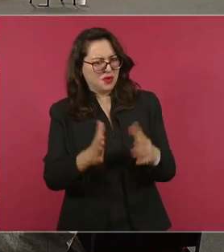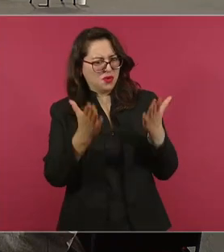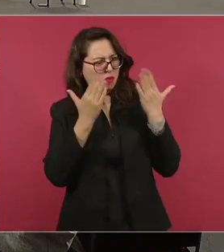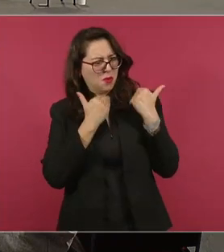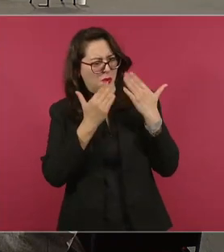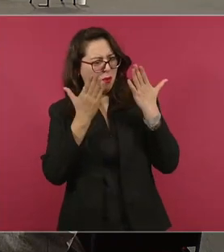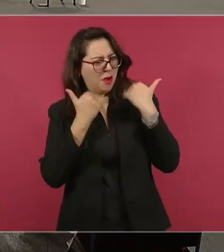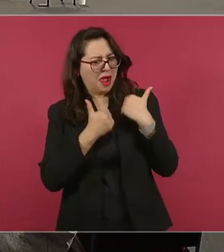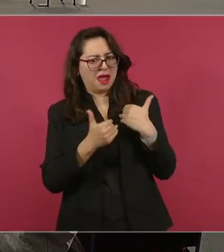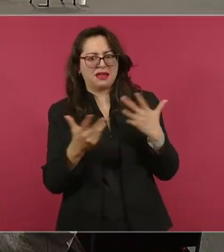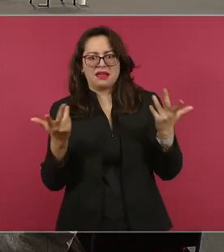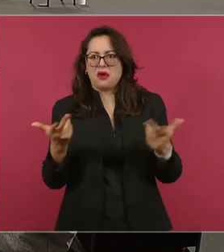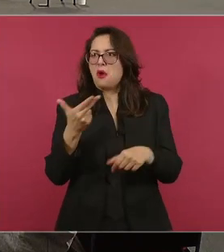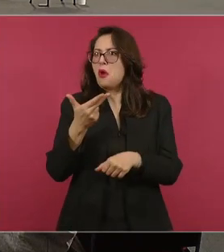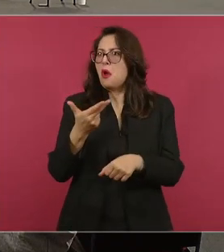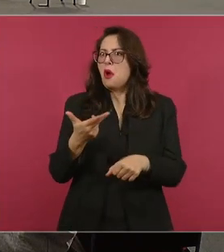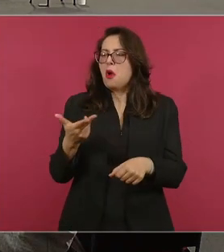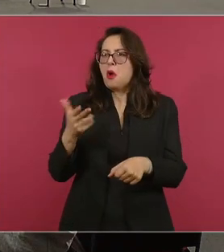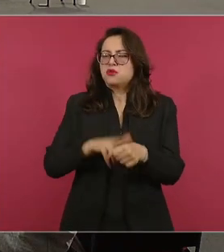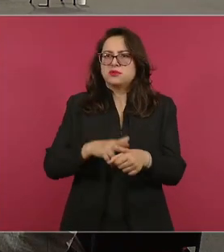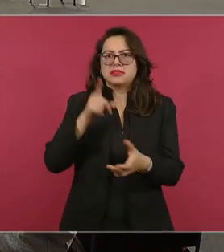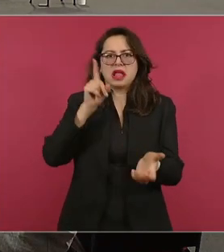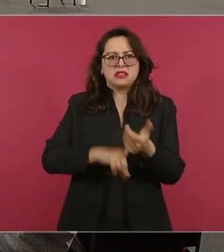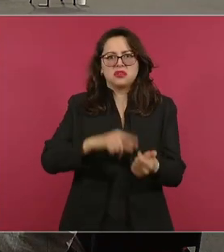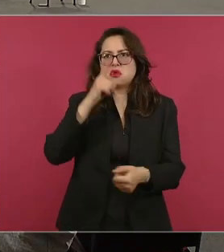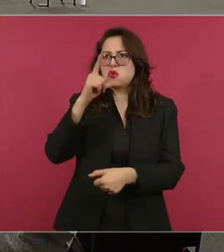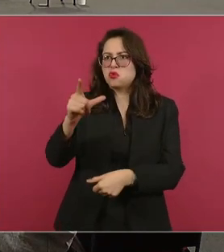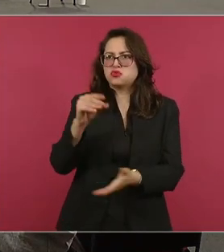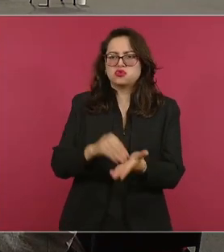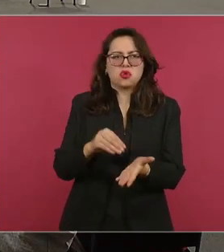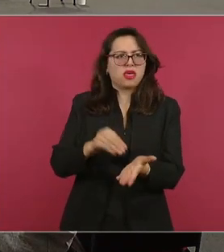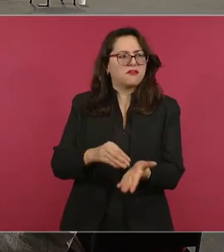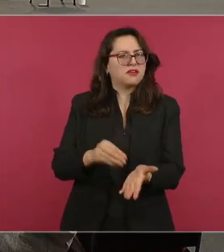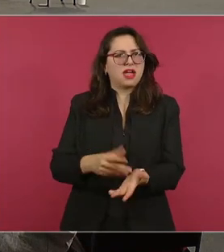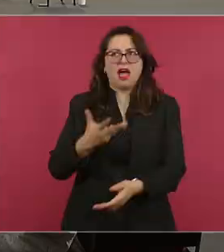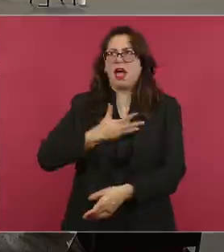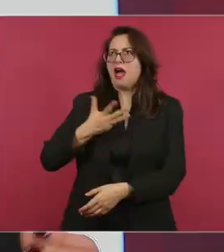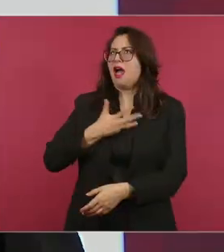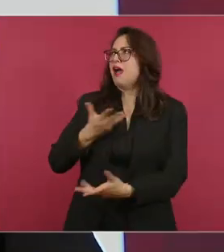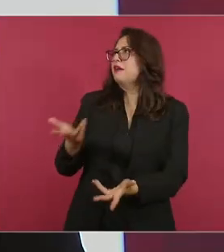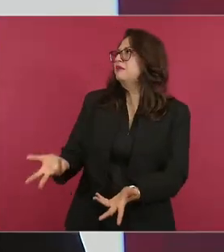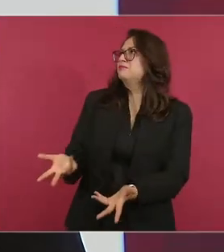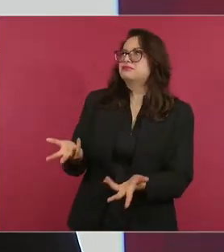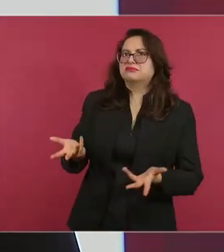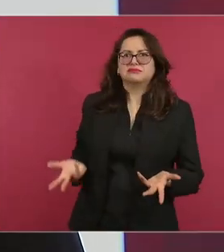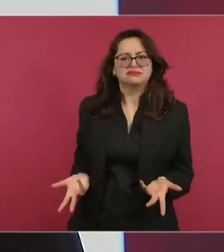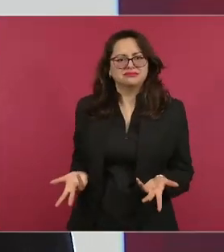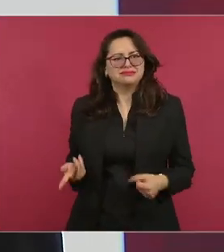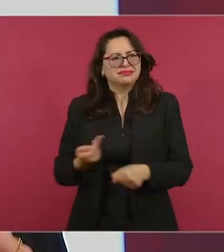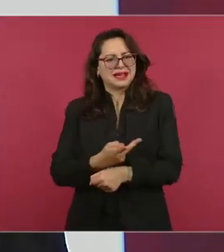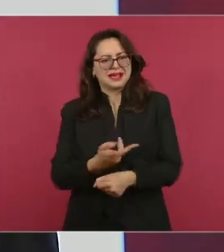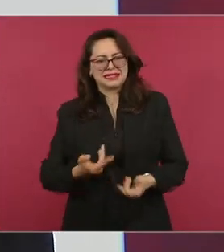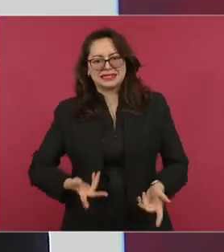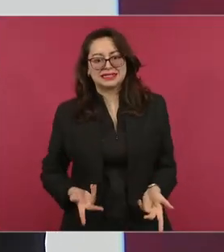hubo afectaciones al suministro eléctrico. Esto, además de ser falso,